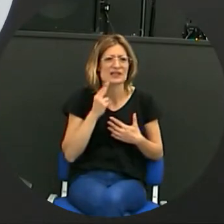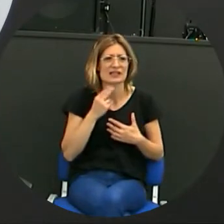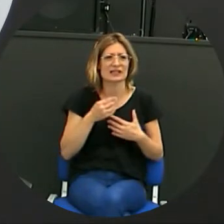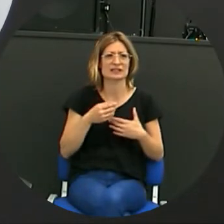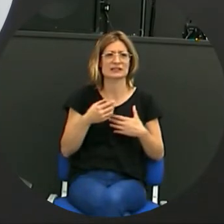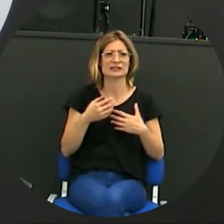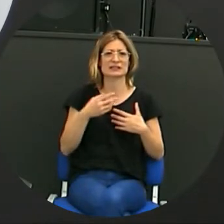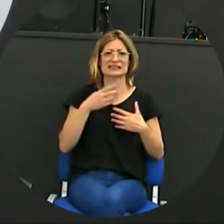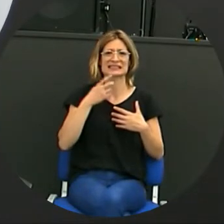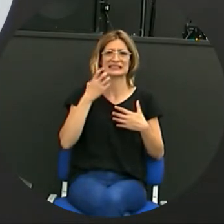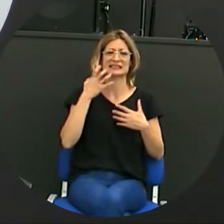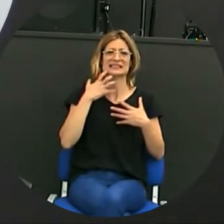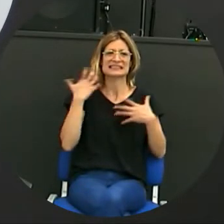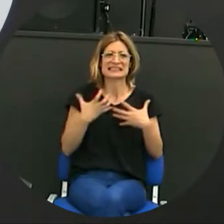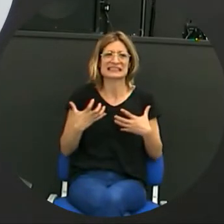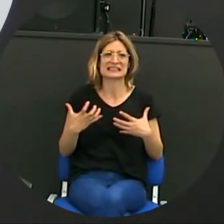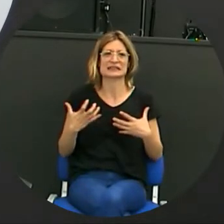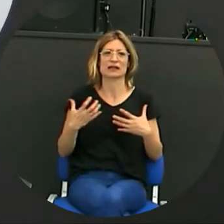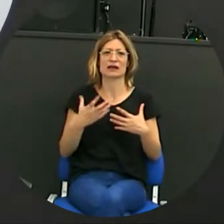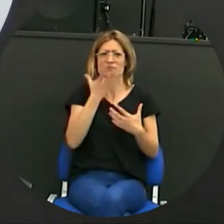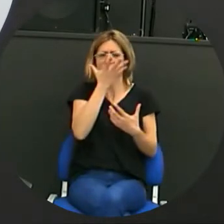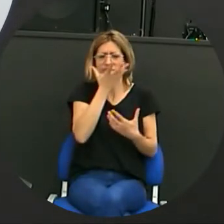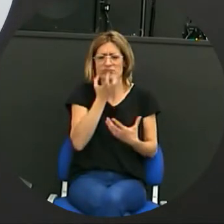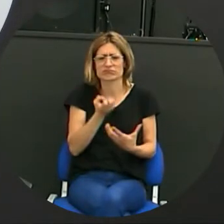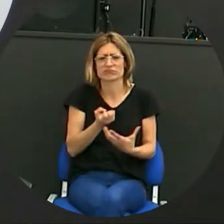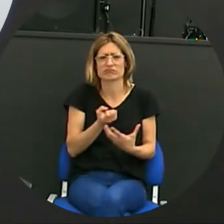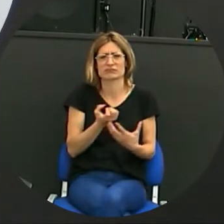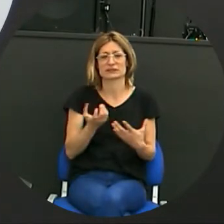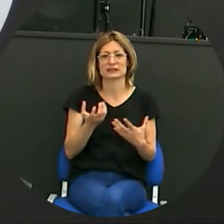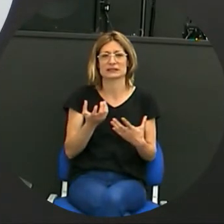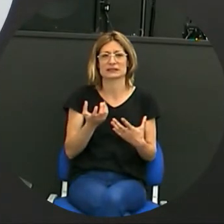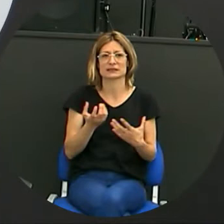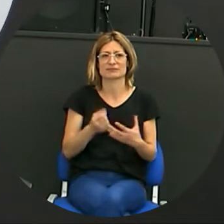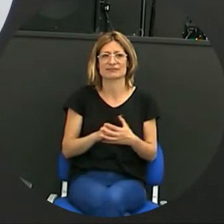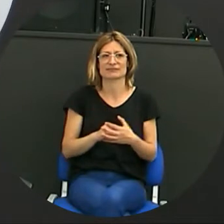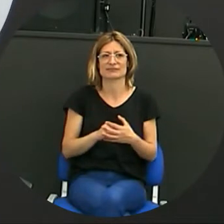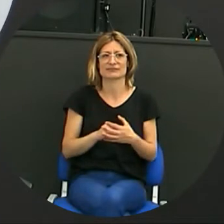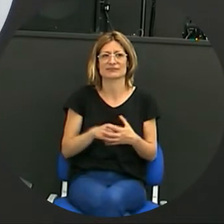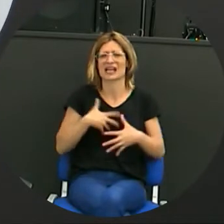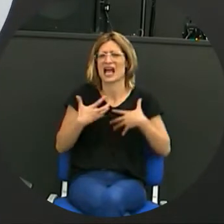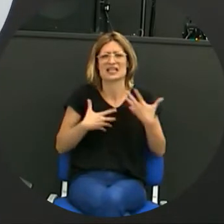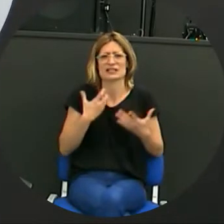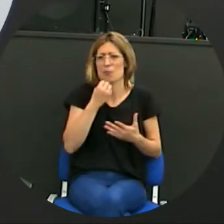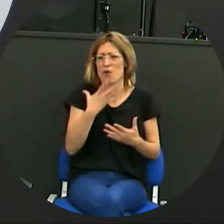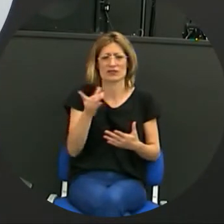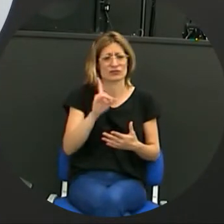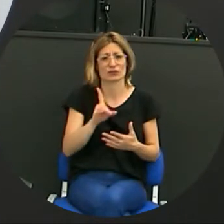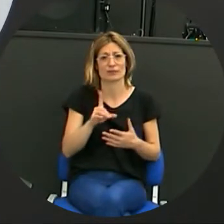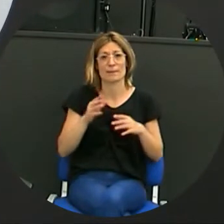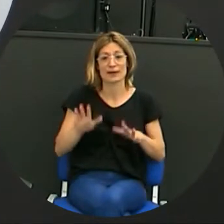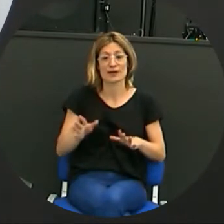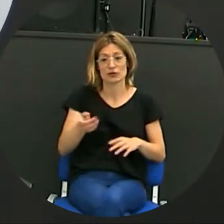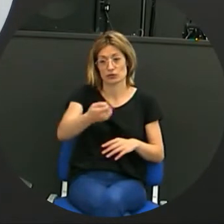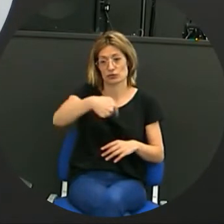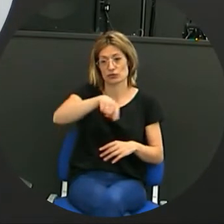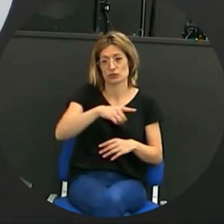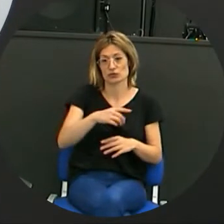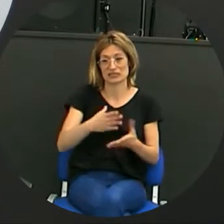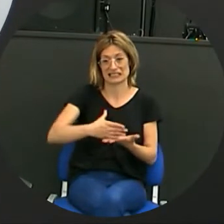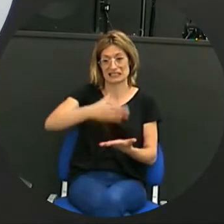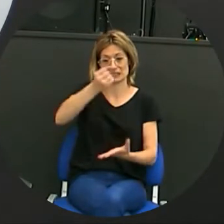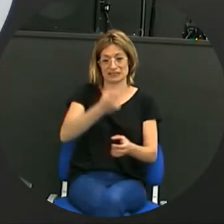a realmente traer tristeza sobre nuestras vidas. Pero nosotros somos esos hijos de Dios que formamos la